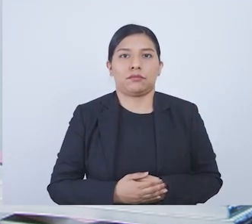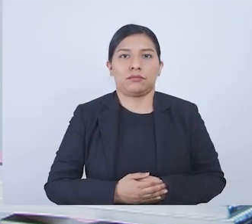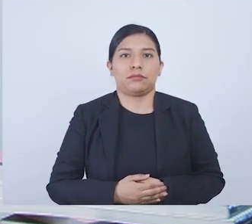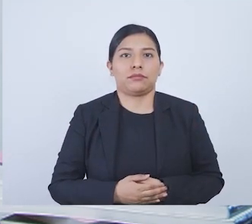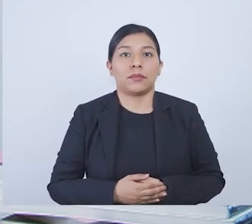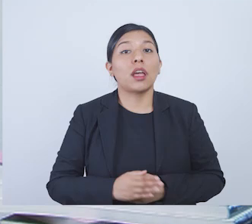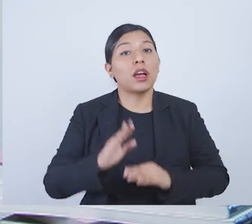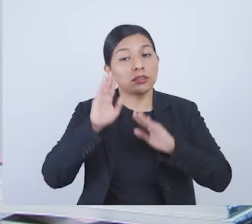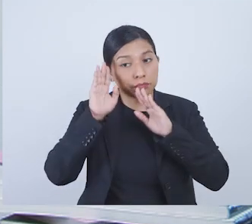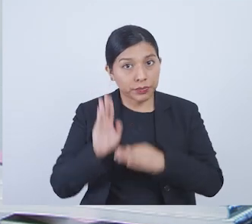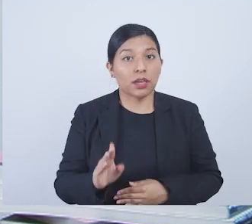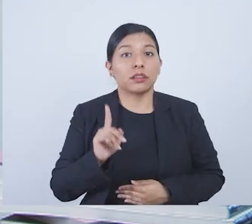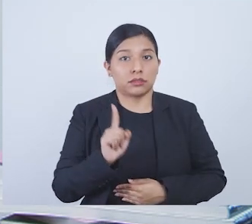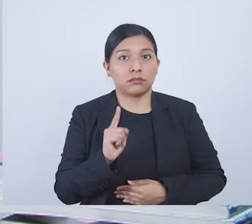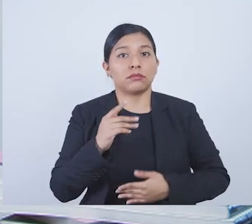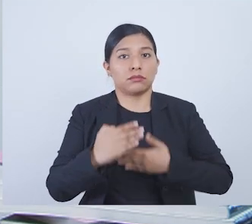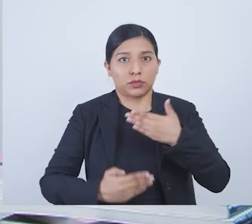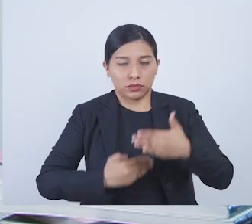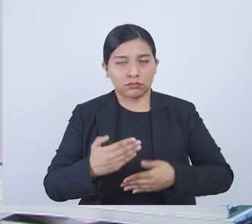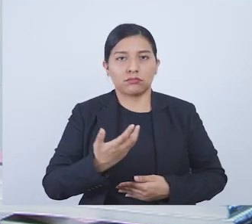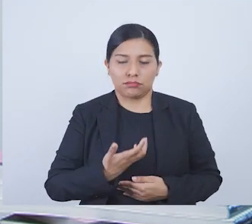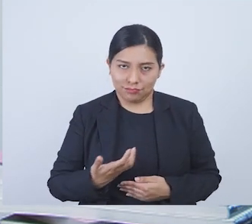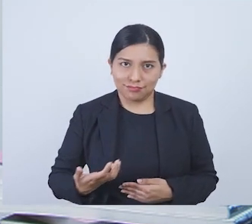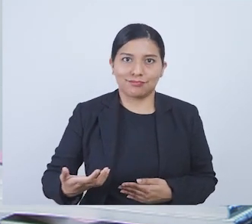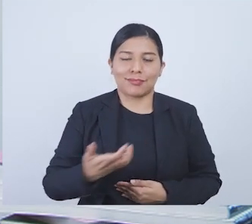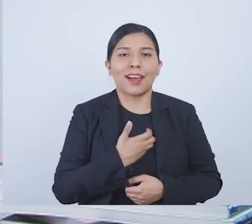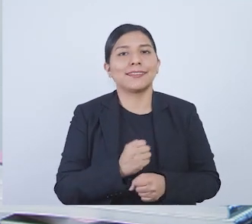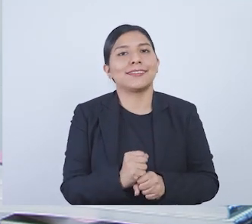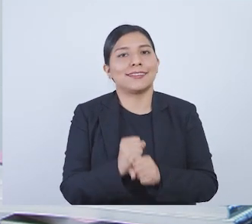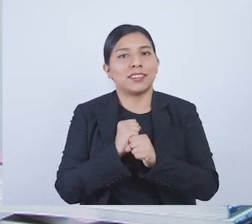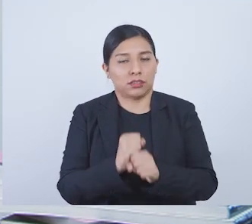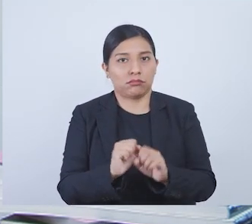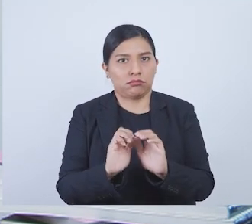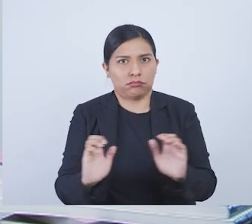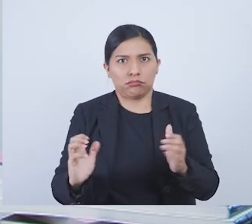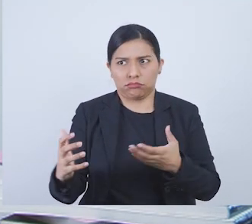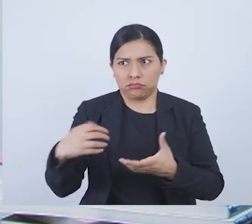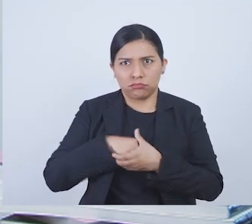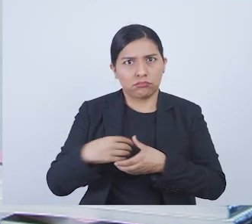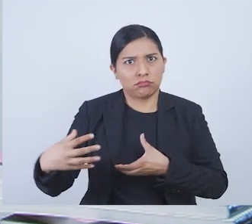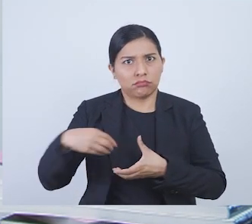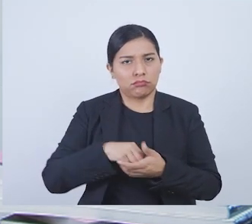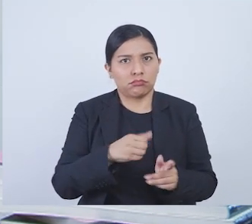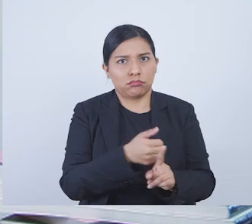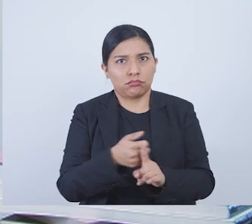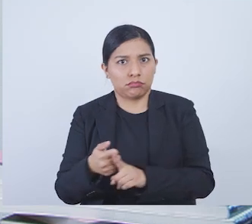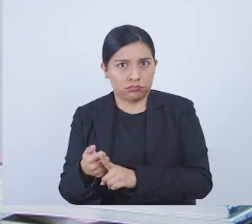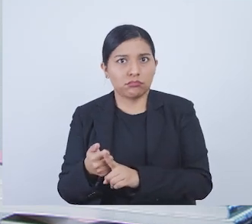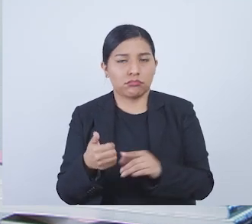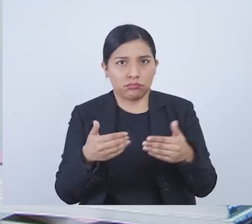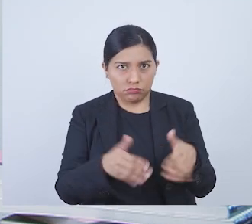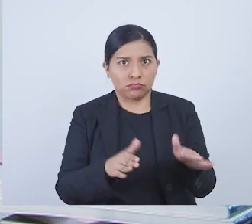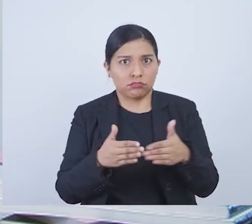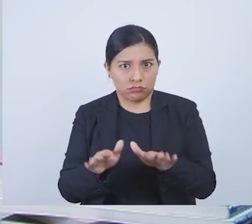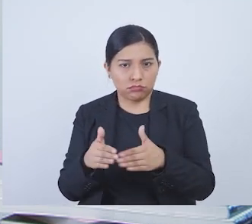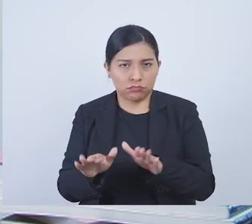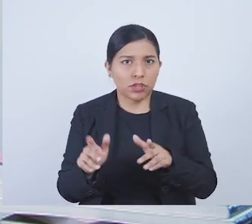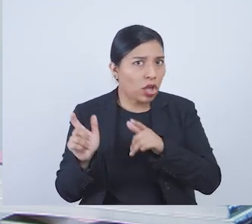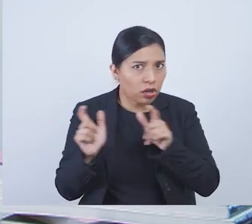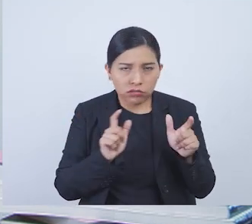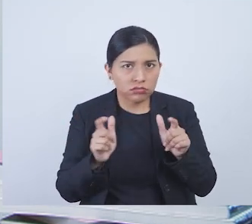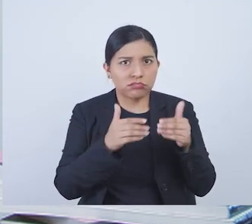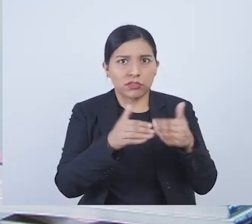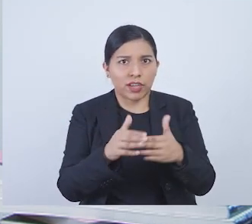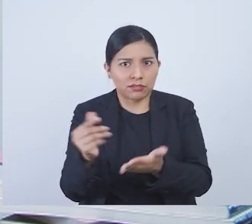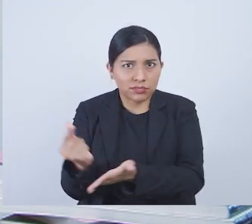este proceso, entonces nos aseguramos que lo que el niño recibe en cada uno de los grados y en cada una de las edades